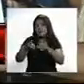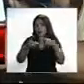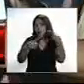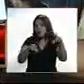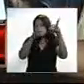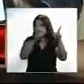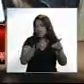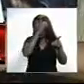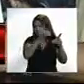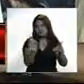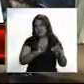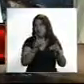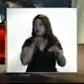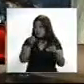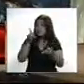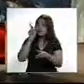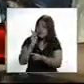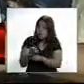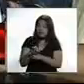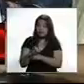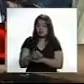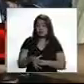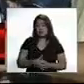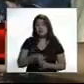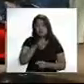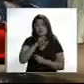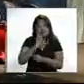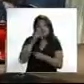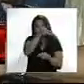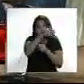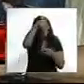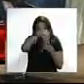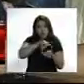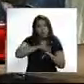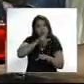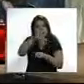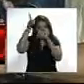porque con tu decisión tú puedes estar